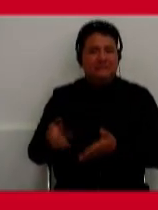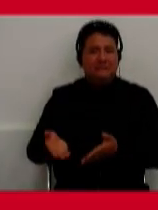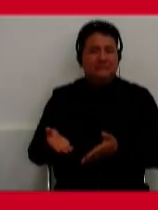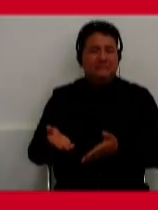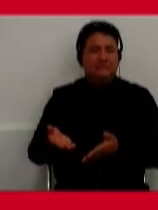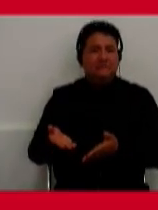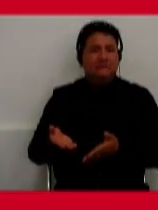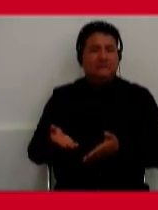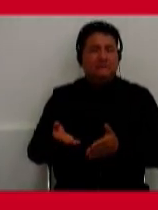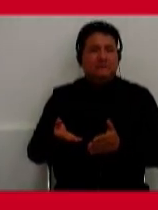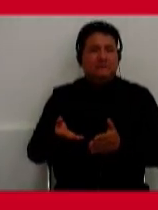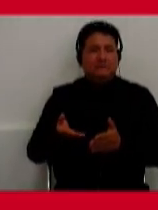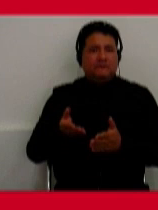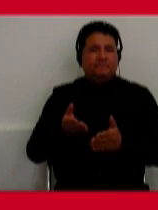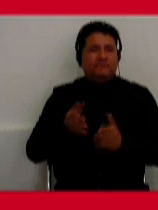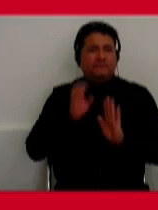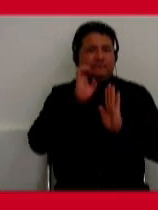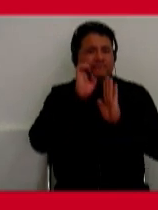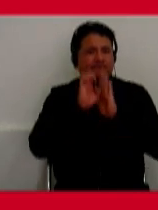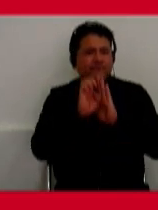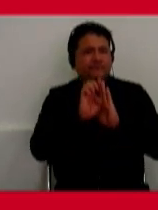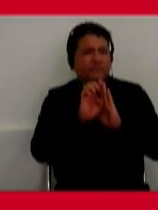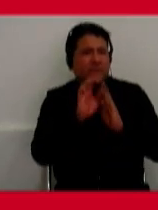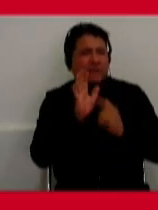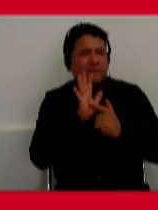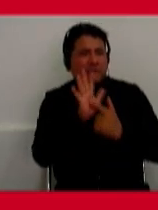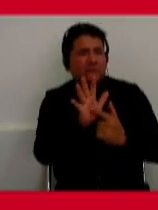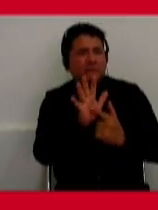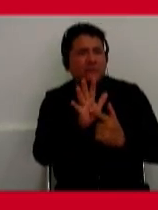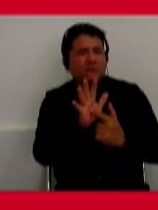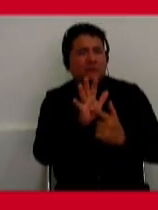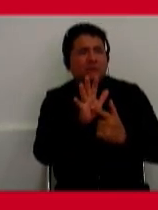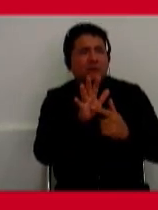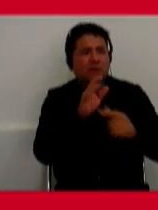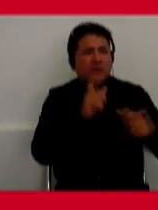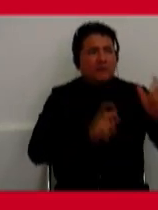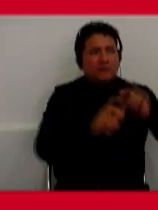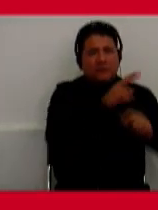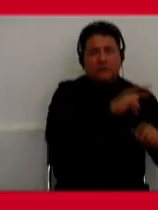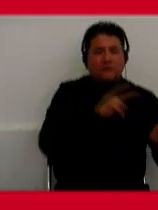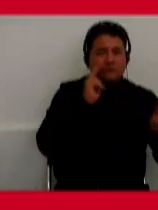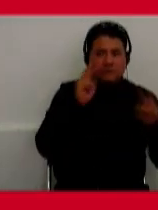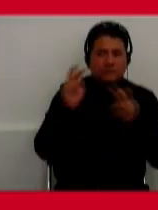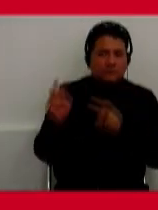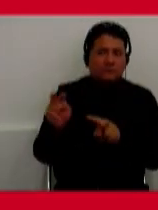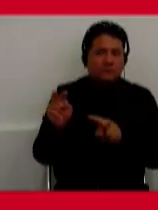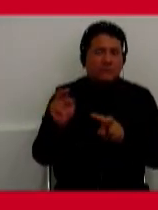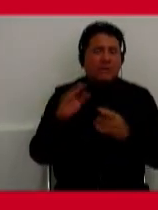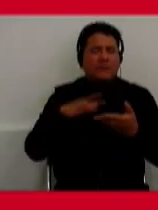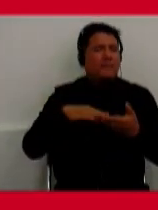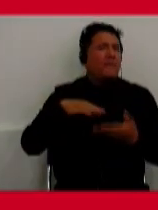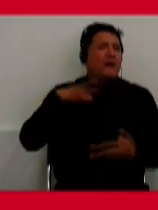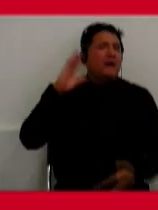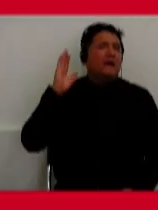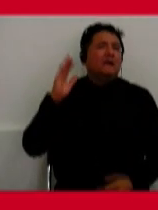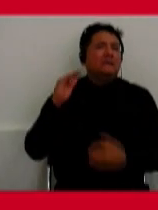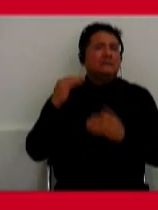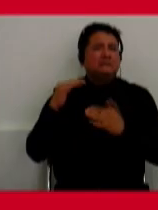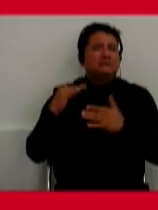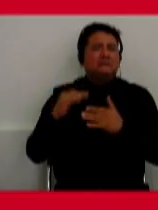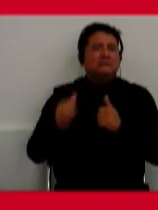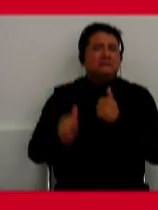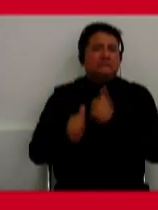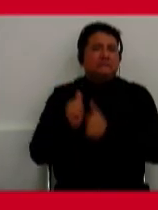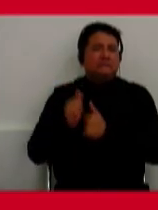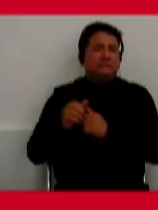evidencia cuando se tenía la exposición de las personas, un alto nivel de inseguridad y aplicado también